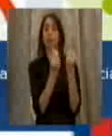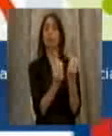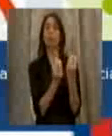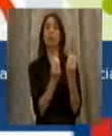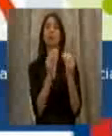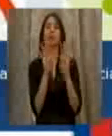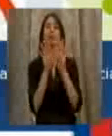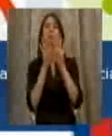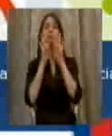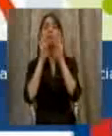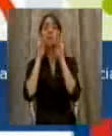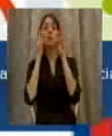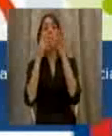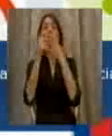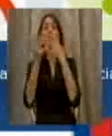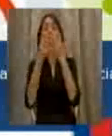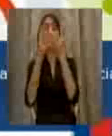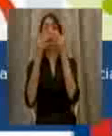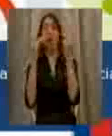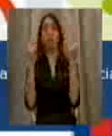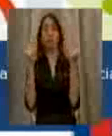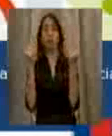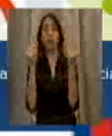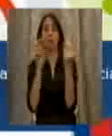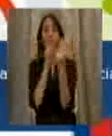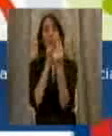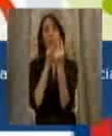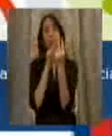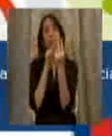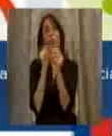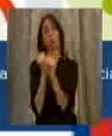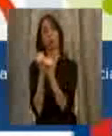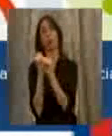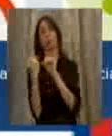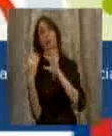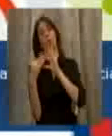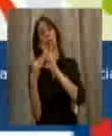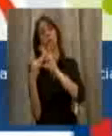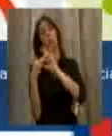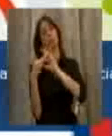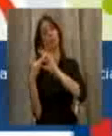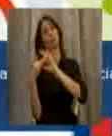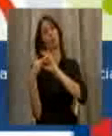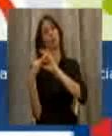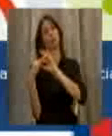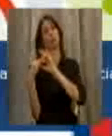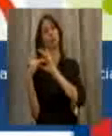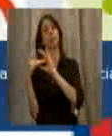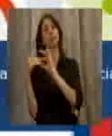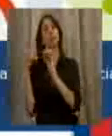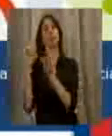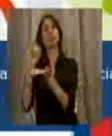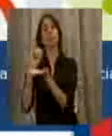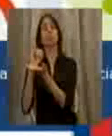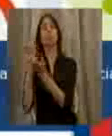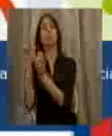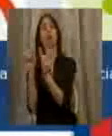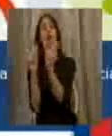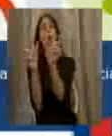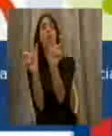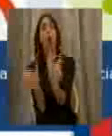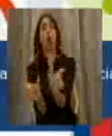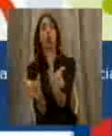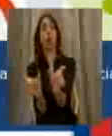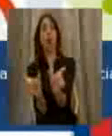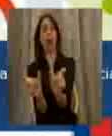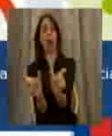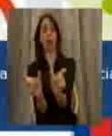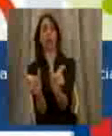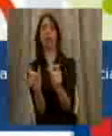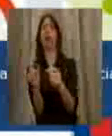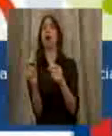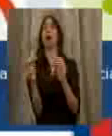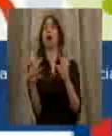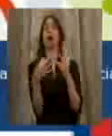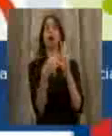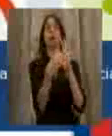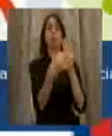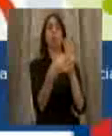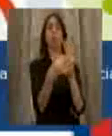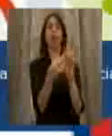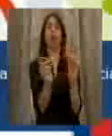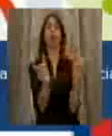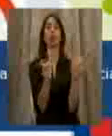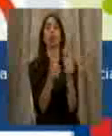la transparencia. En esto trabajamos estrechamente, ¿no es cierto?, con la Contraloría, trabajamos estrechamente con el Consejo